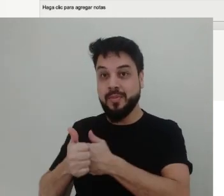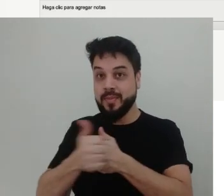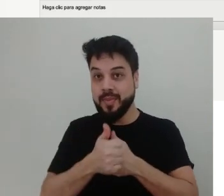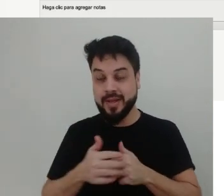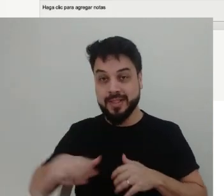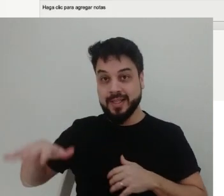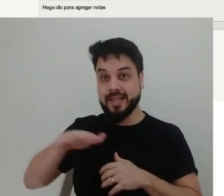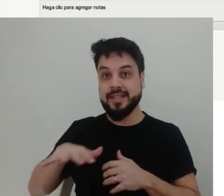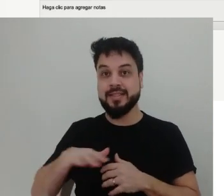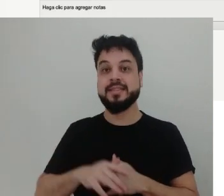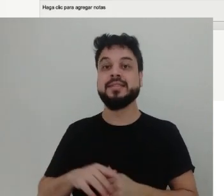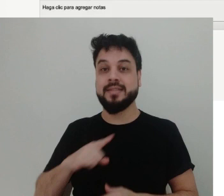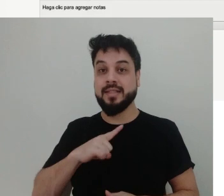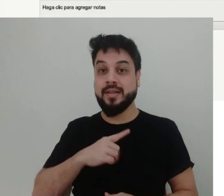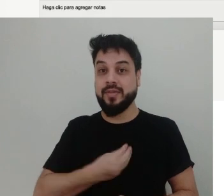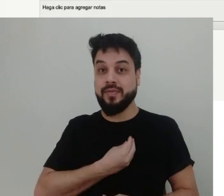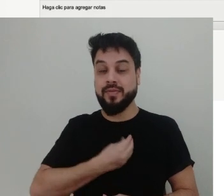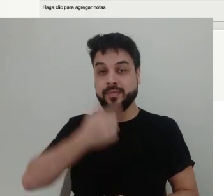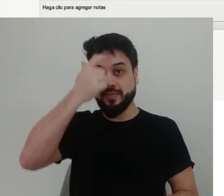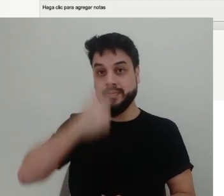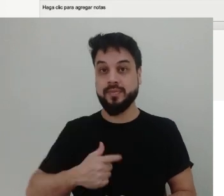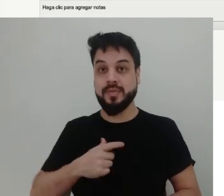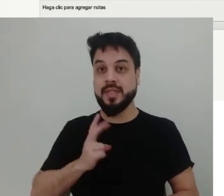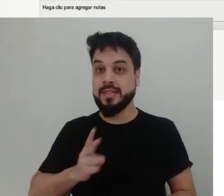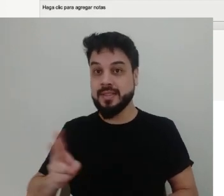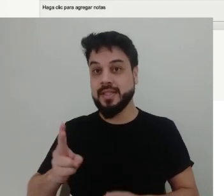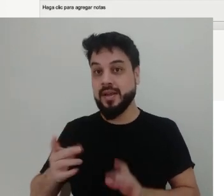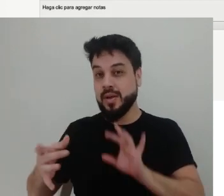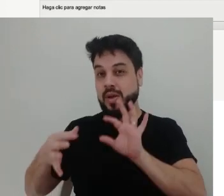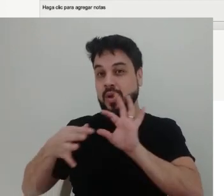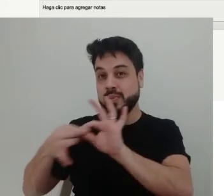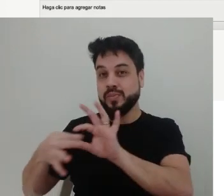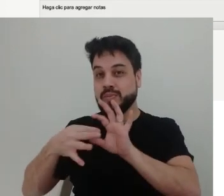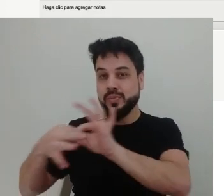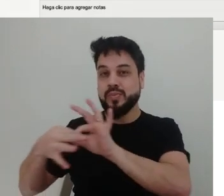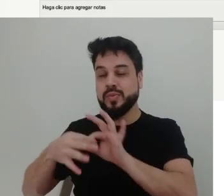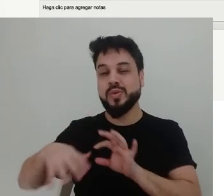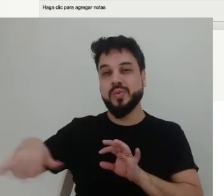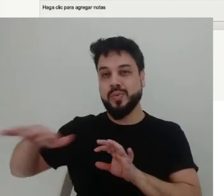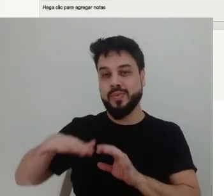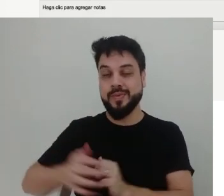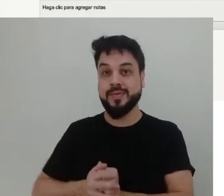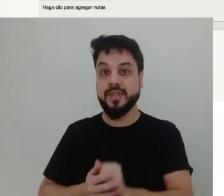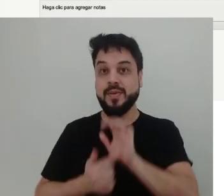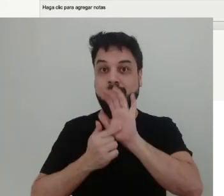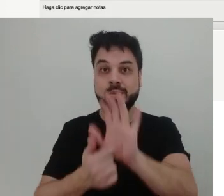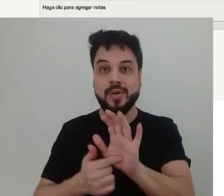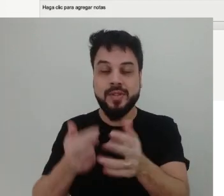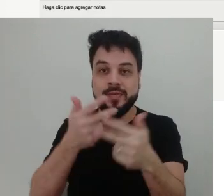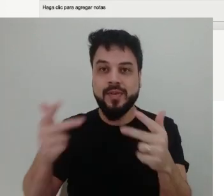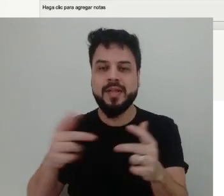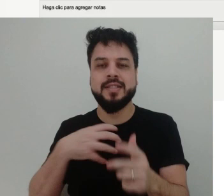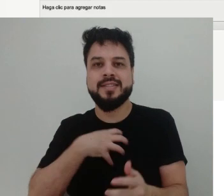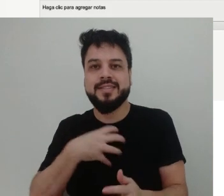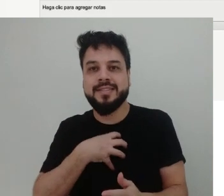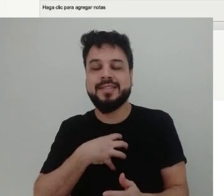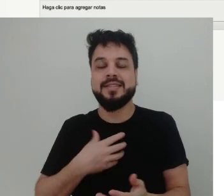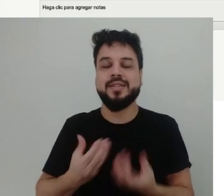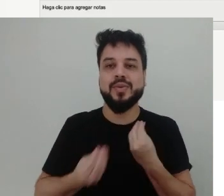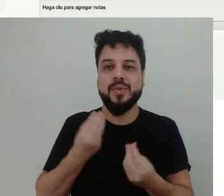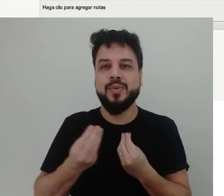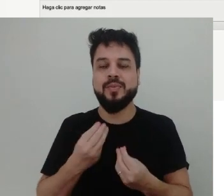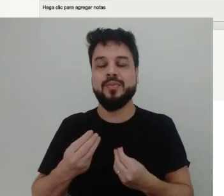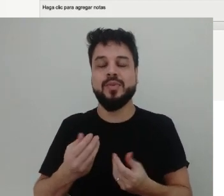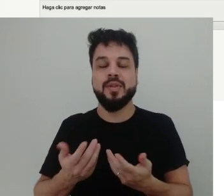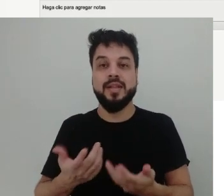visión, la oscuridad también que había en la plantación, y las emociones que surgen a partir de estas sensaciones que